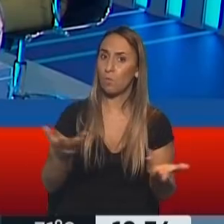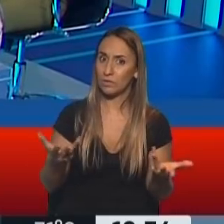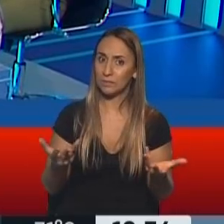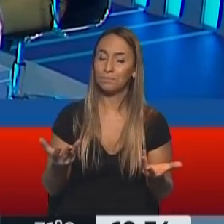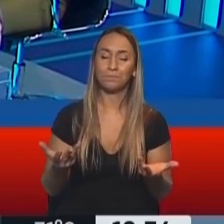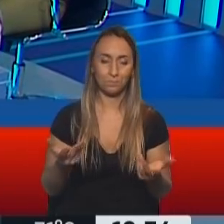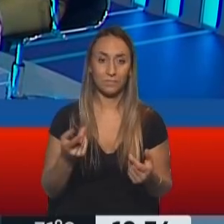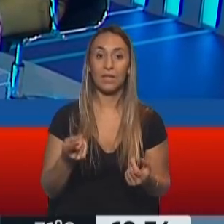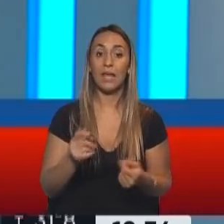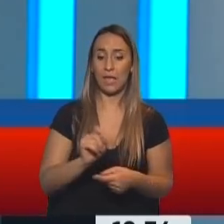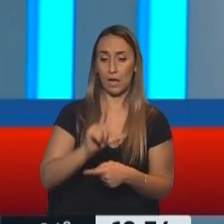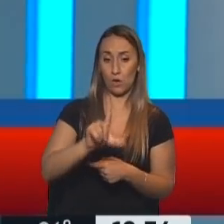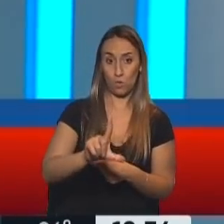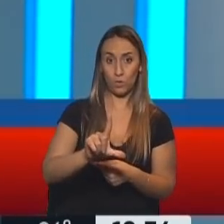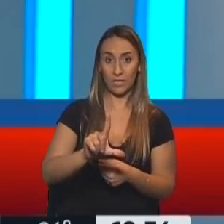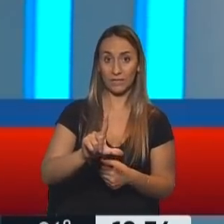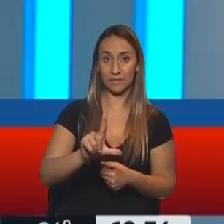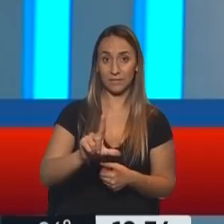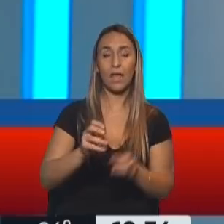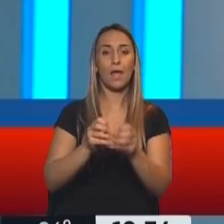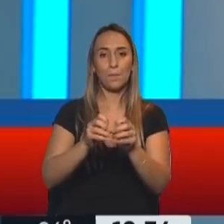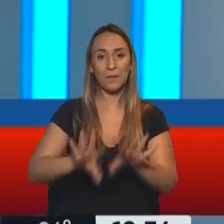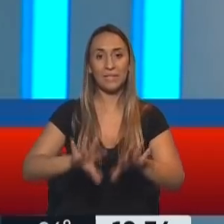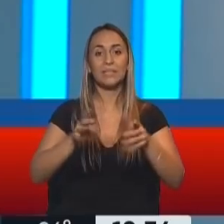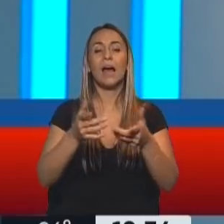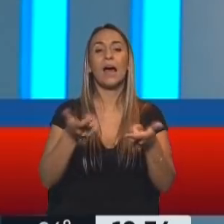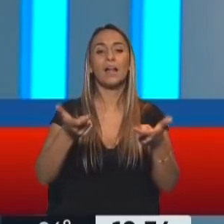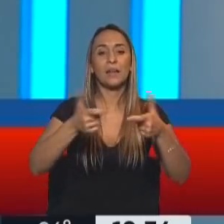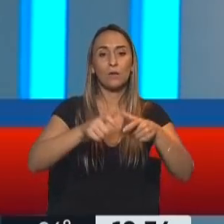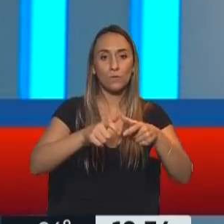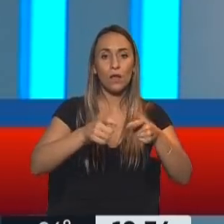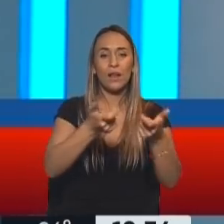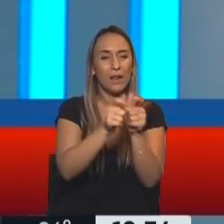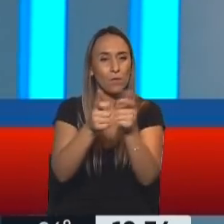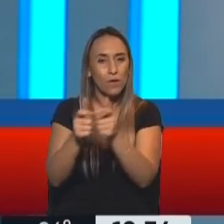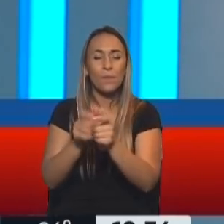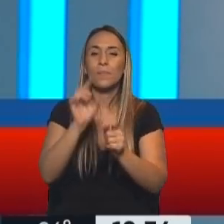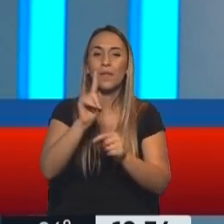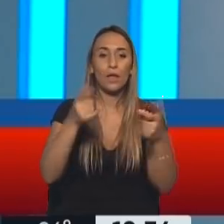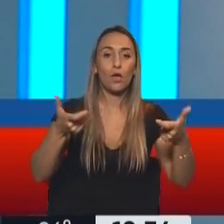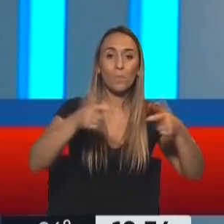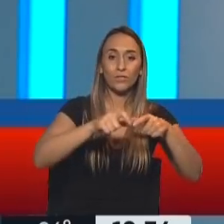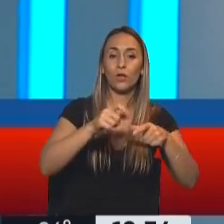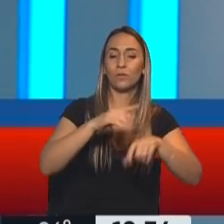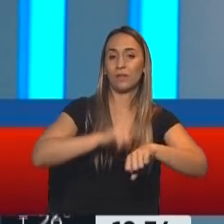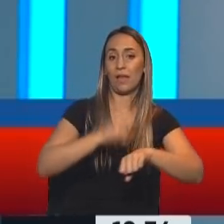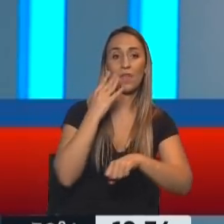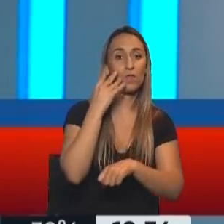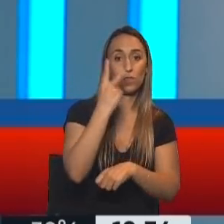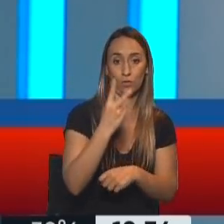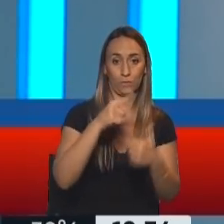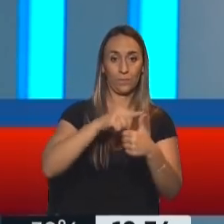Exactamente. El lunes va a comenzar la reunión de comisión, 2 de la tarde. Carlos Heller y Luciano Laspina